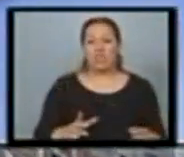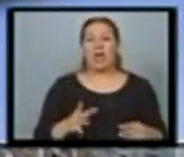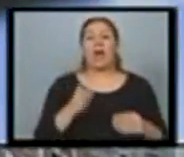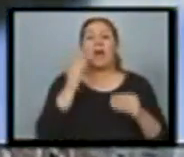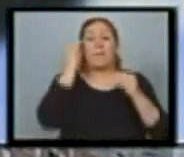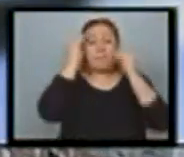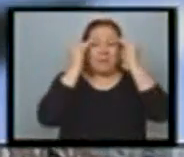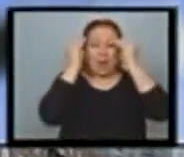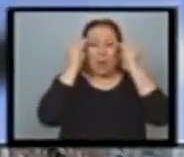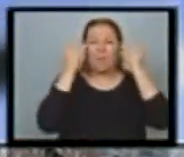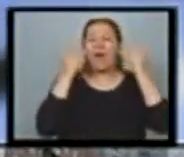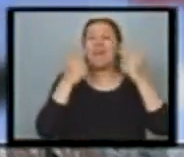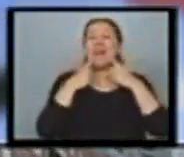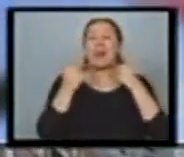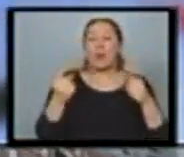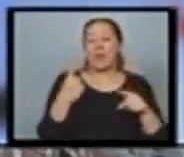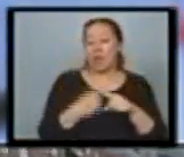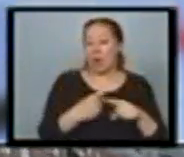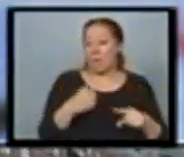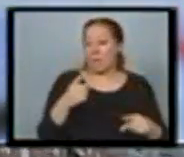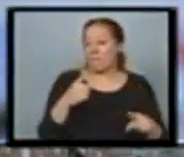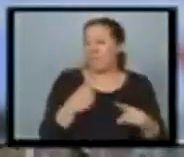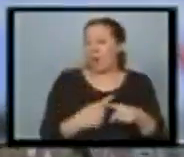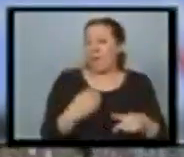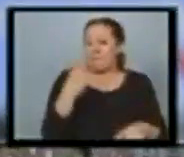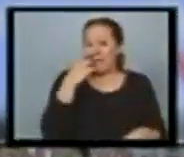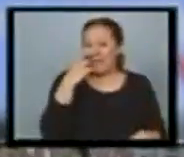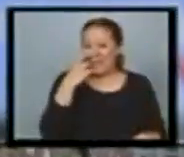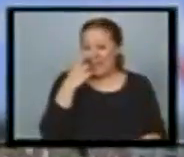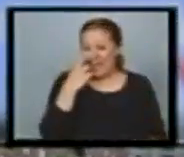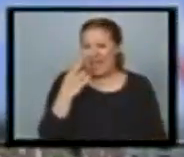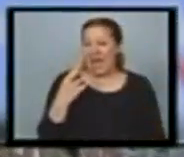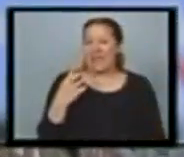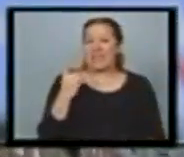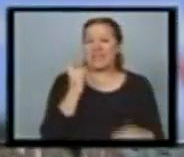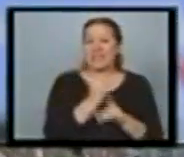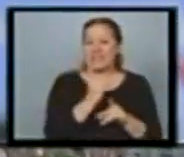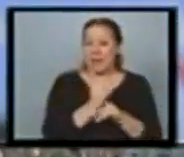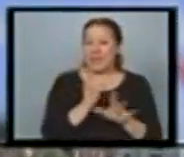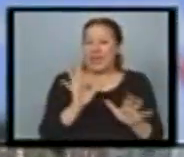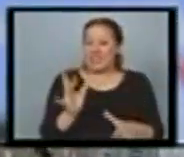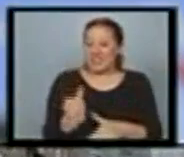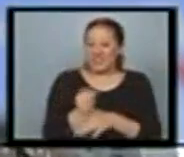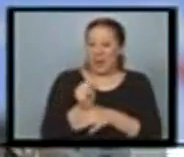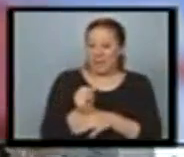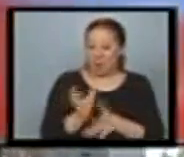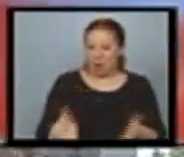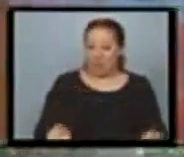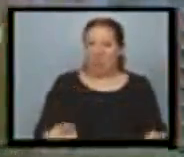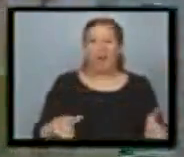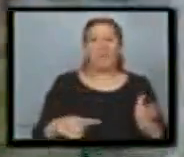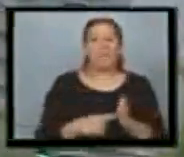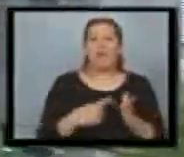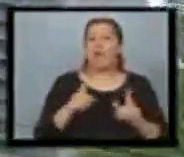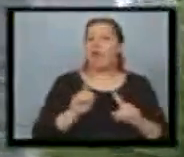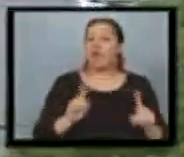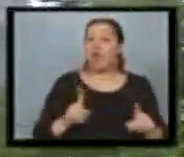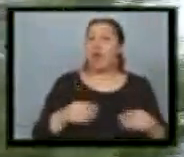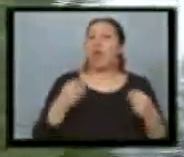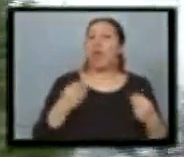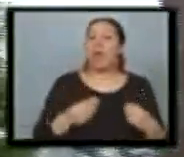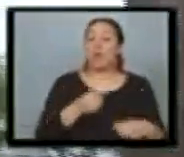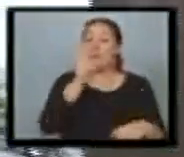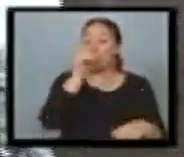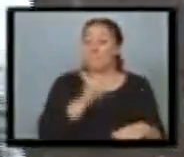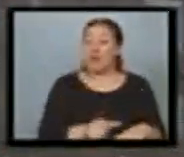reclamo de paternidad más, como los tantos que hay y que tienen con frecuencia las figuras famosas. Dolores. Pero todo cambió cuando la persona